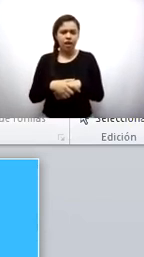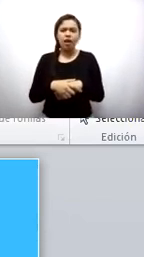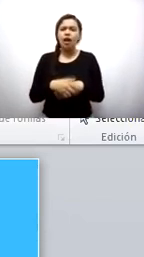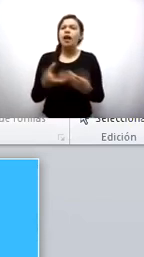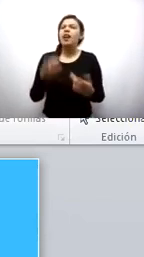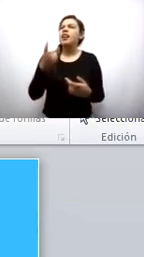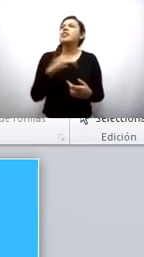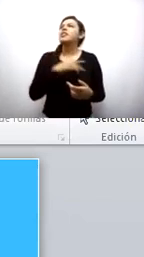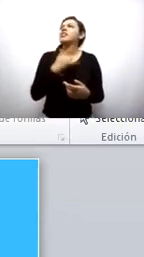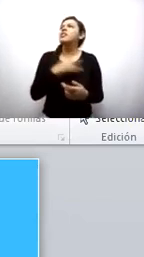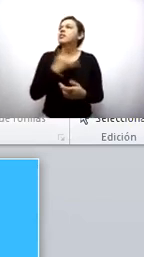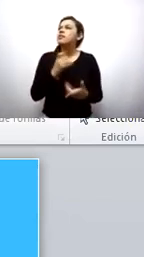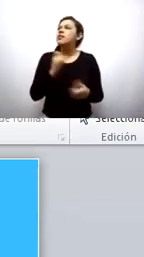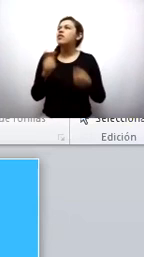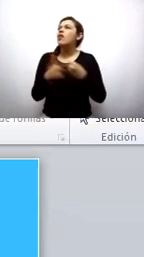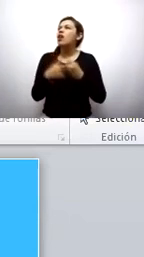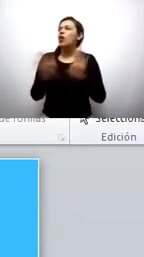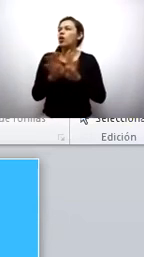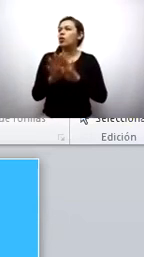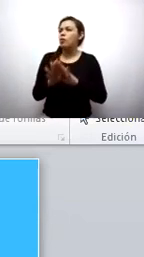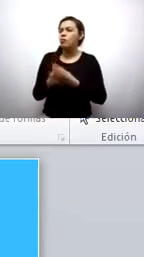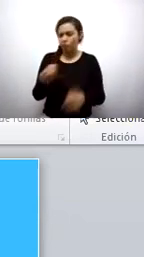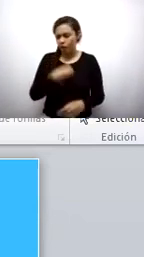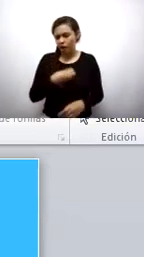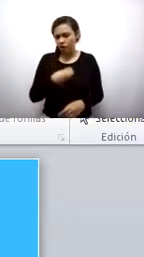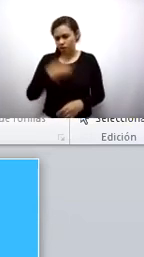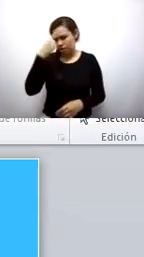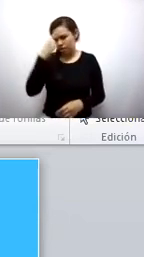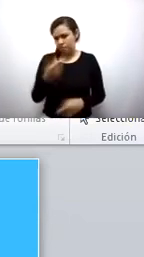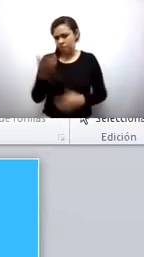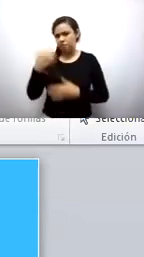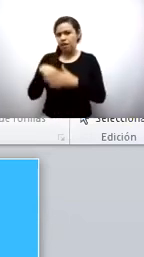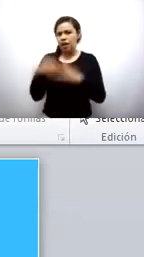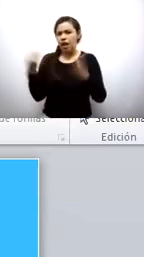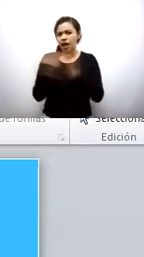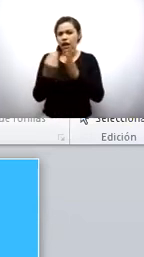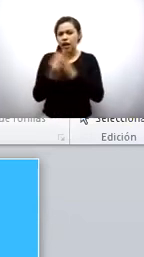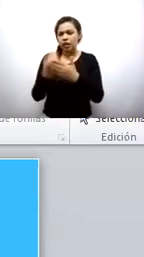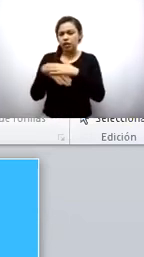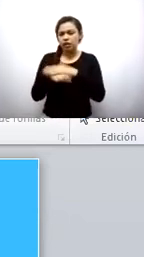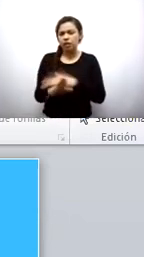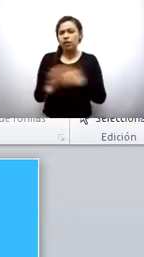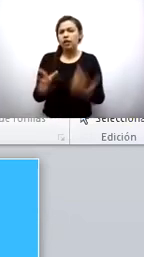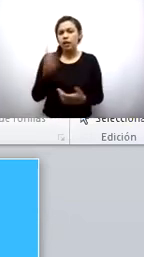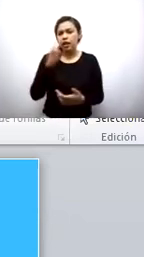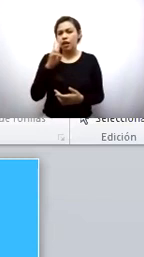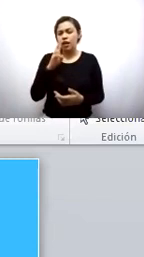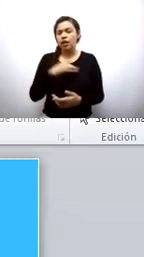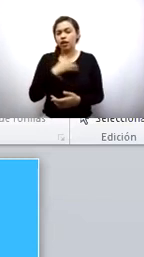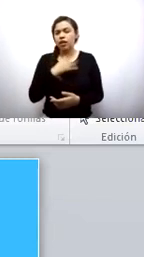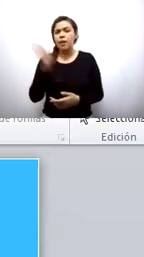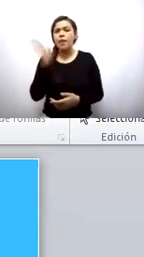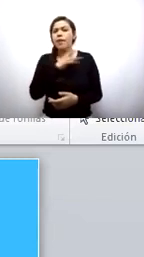esa resistencia también a entrar a alguna clase, ya veíamos, por ejemplo, el malestar justamente en